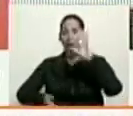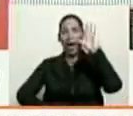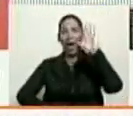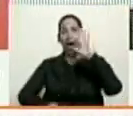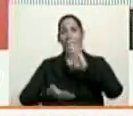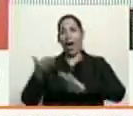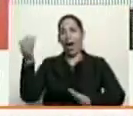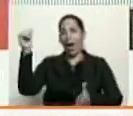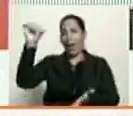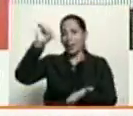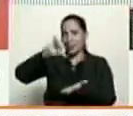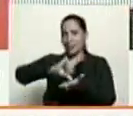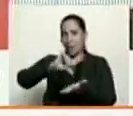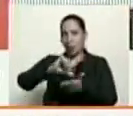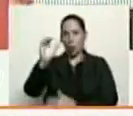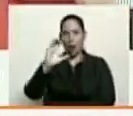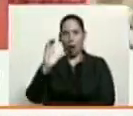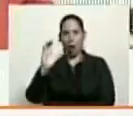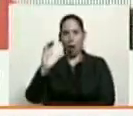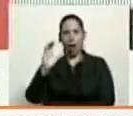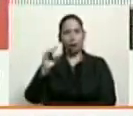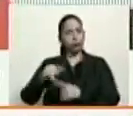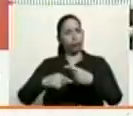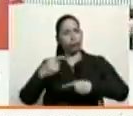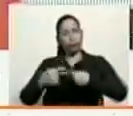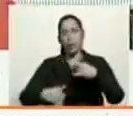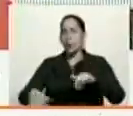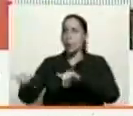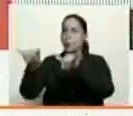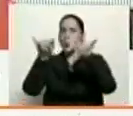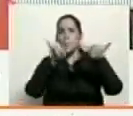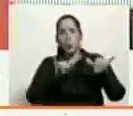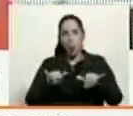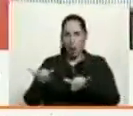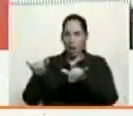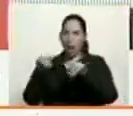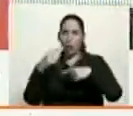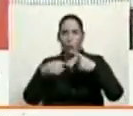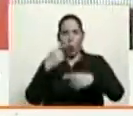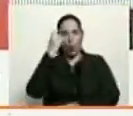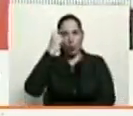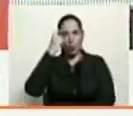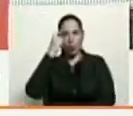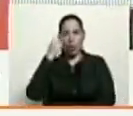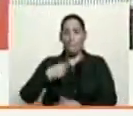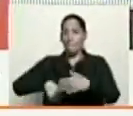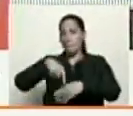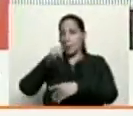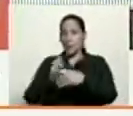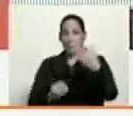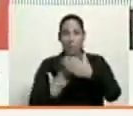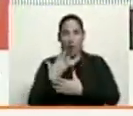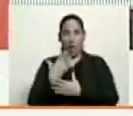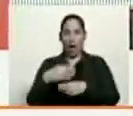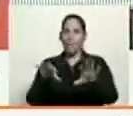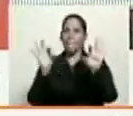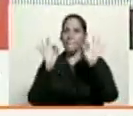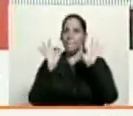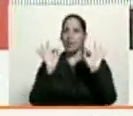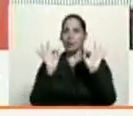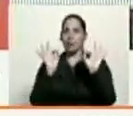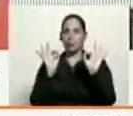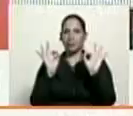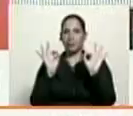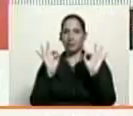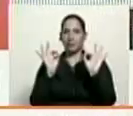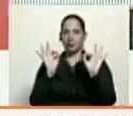Caracas, como lo hemos venido haciendo todos estos días, pero el día primero de mayo con especial énfasis en